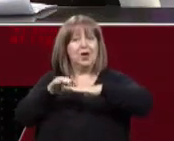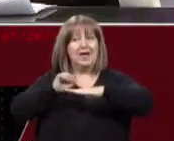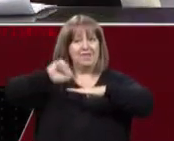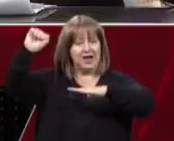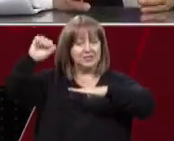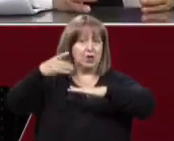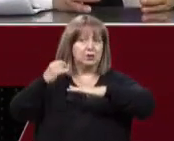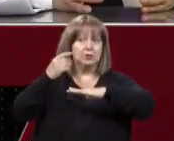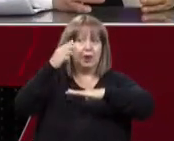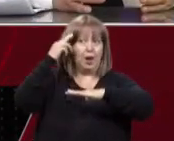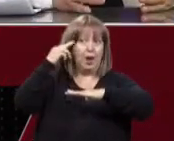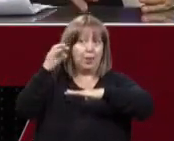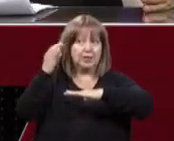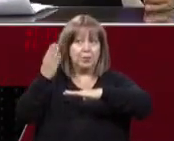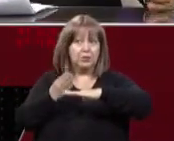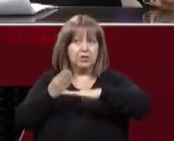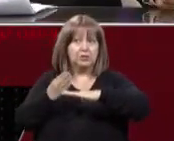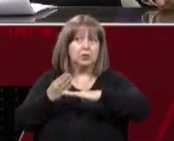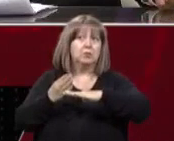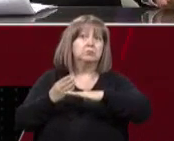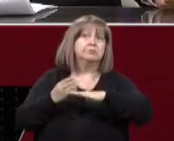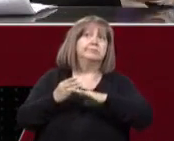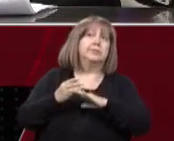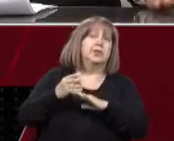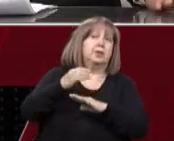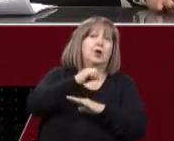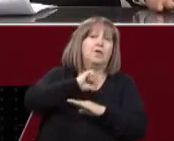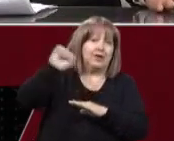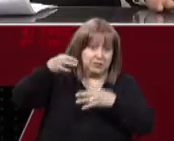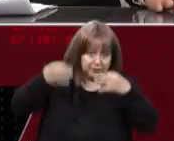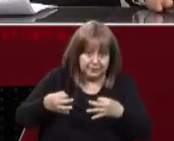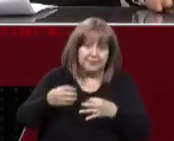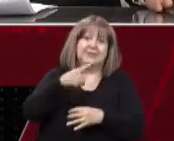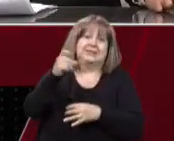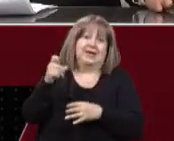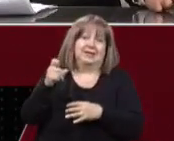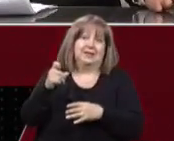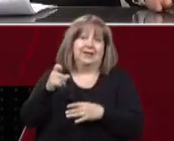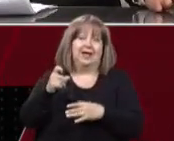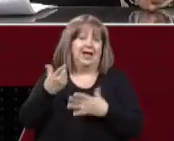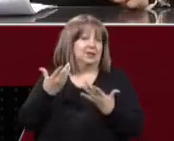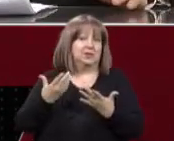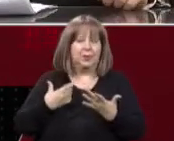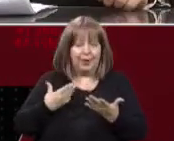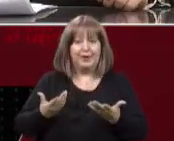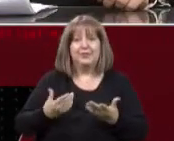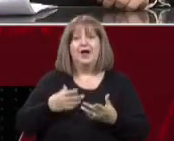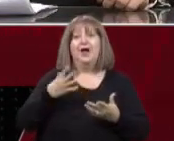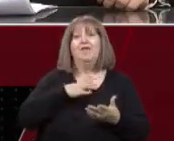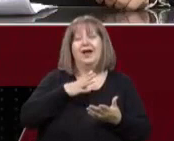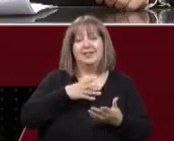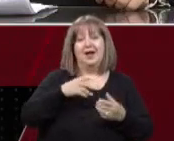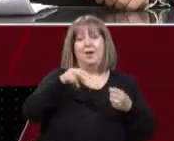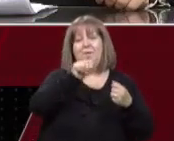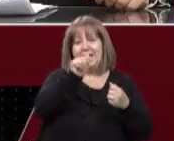Porque sería un 90% el total y se cree que la inflación va a llegar por lo menos al 100%. Y exactamente, quedan por computar noviembre y diciembre.